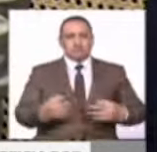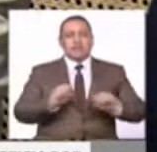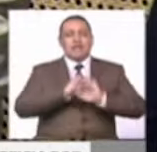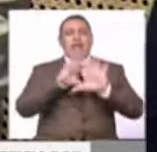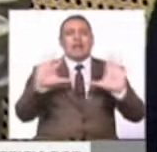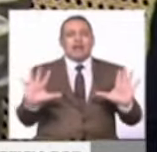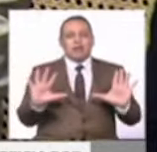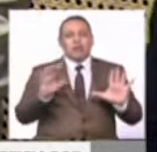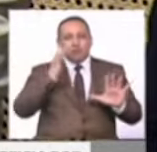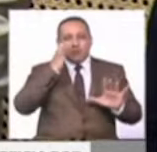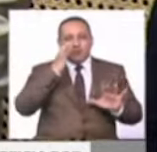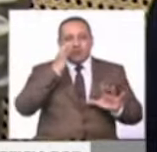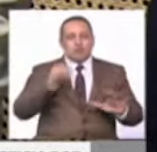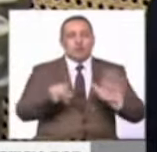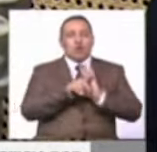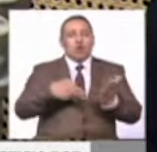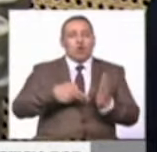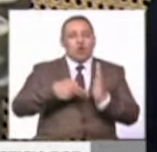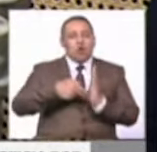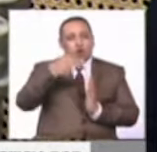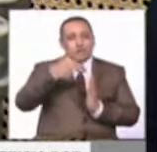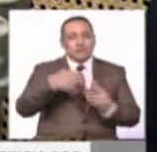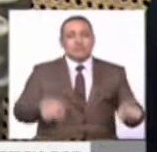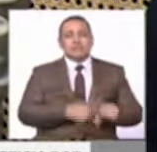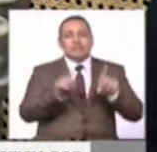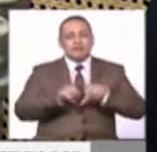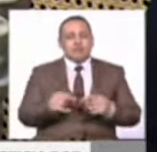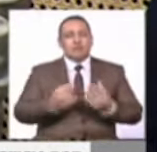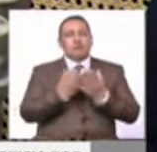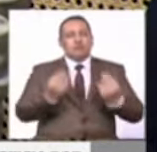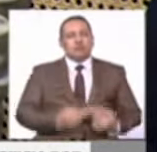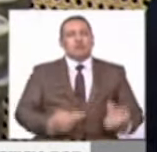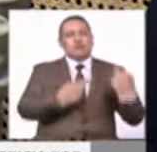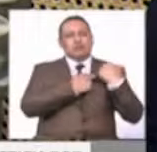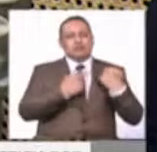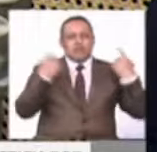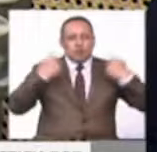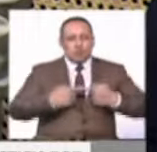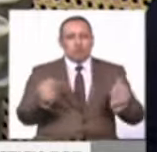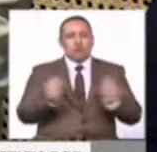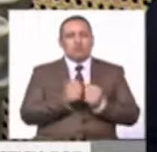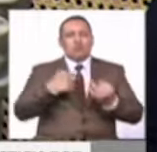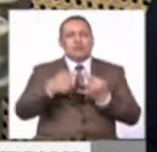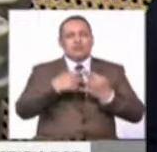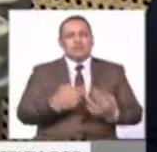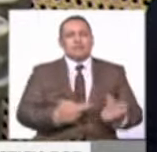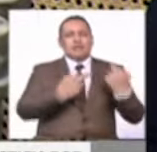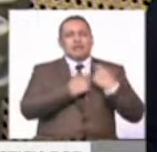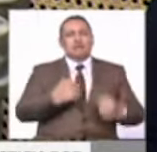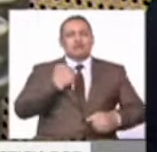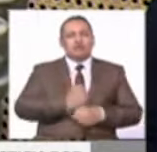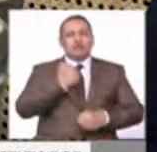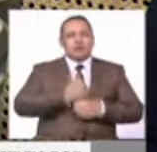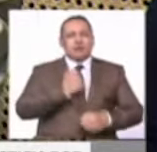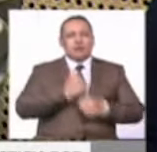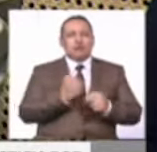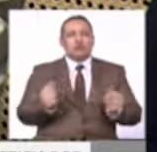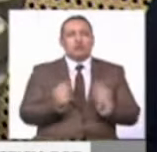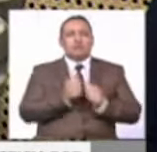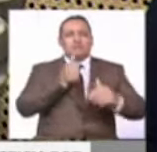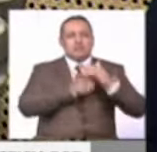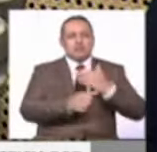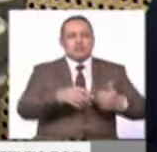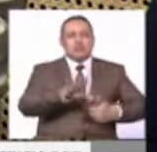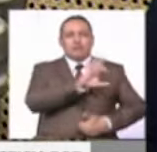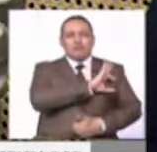transparencia honestidad y responsabilidad en los cargos que he desempeñado en el Ministerio